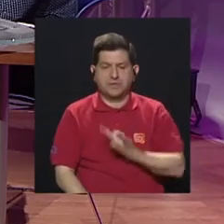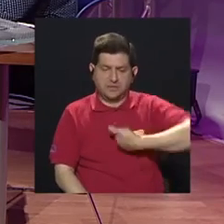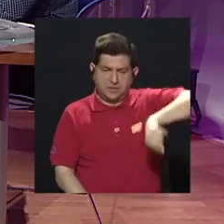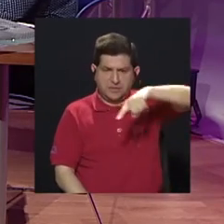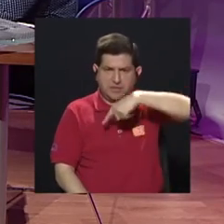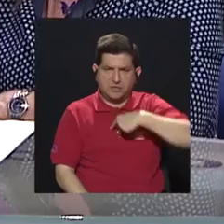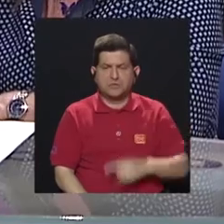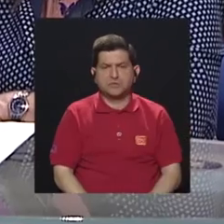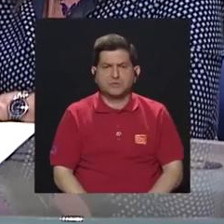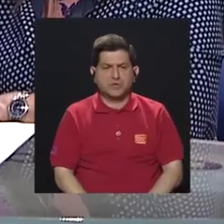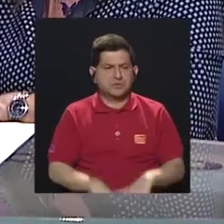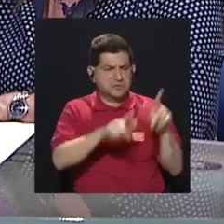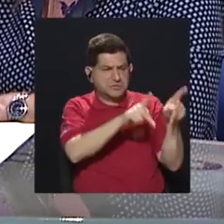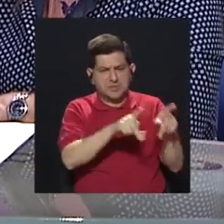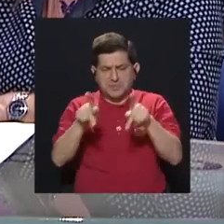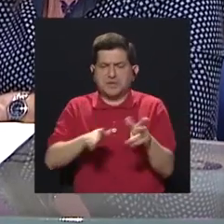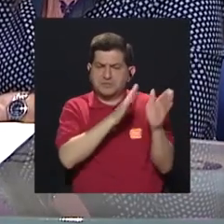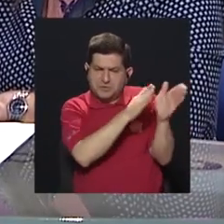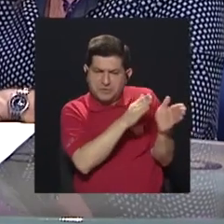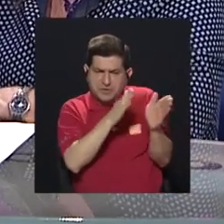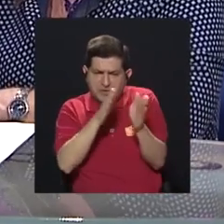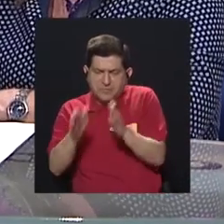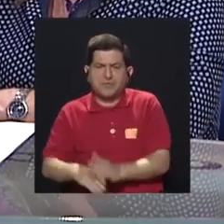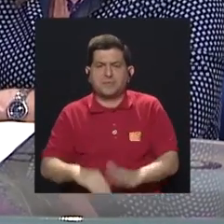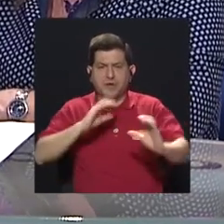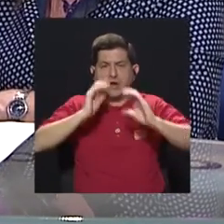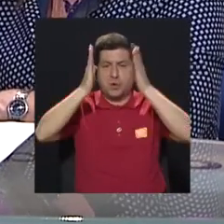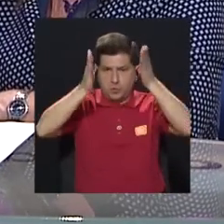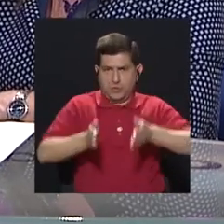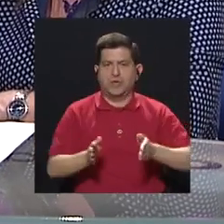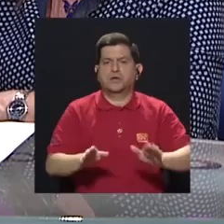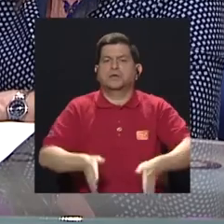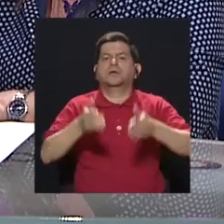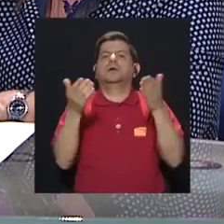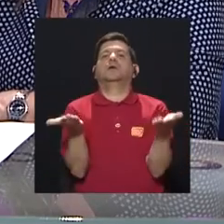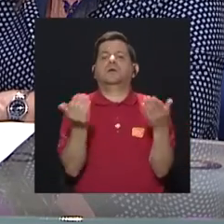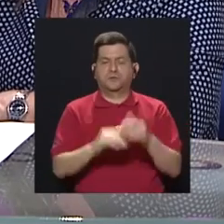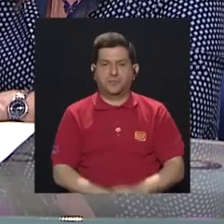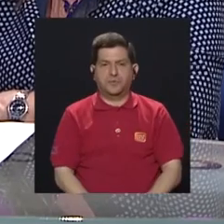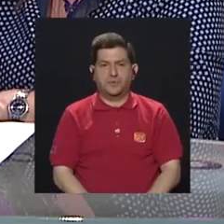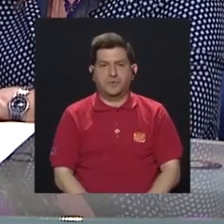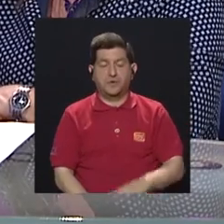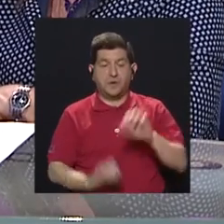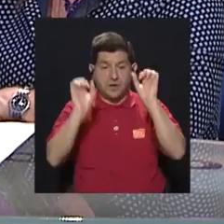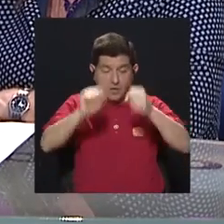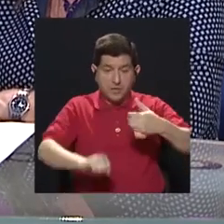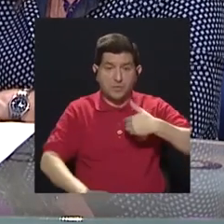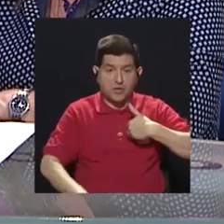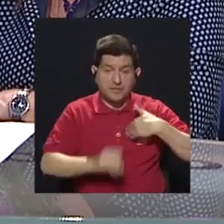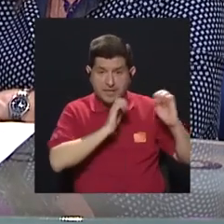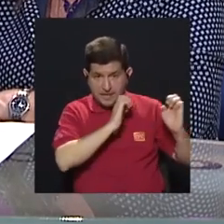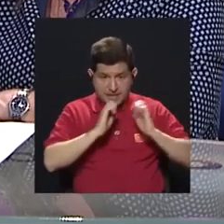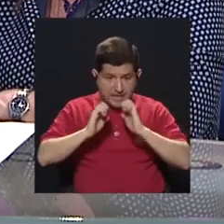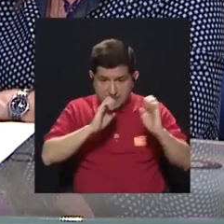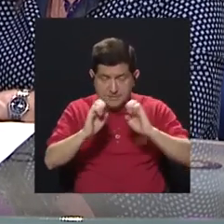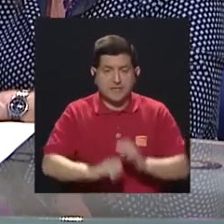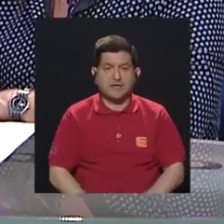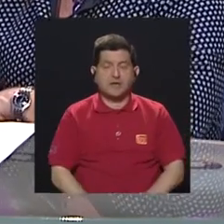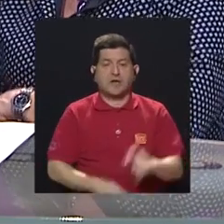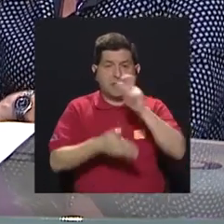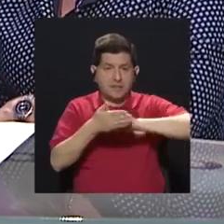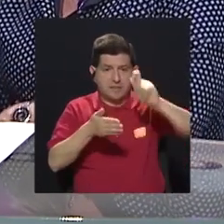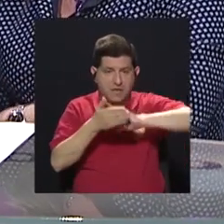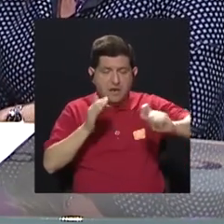formando a las personas y comunicadoras y tener por ahí me parece una estrategia a nivel de escuelas de